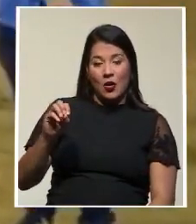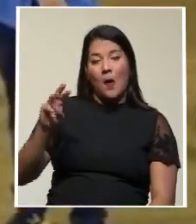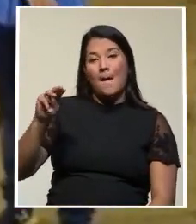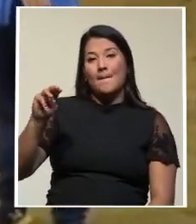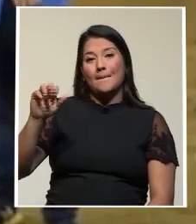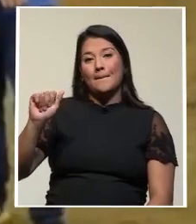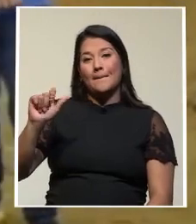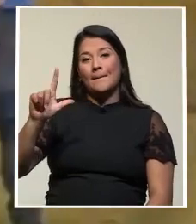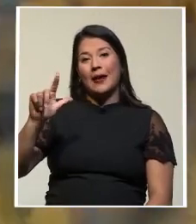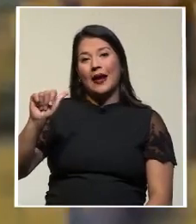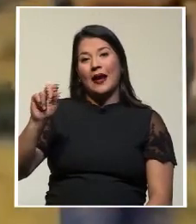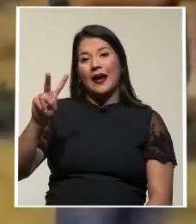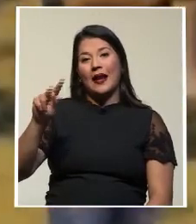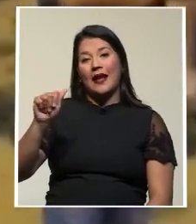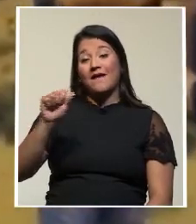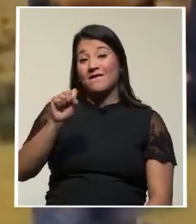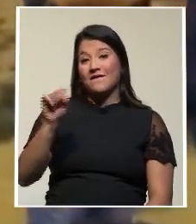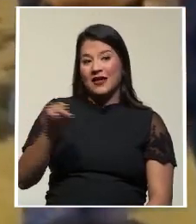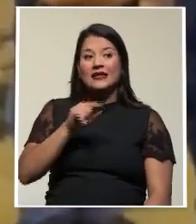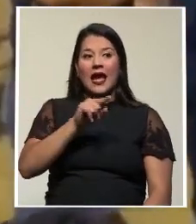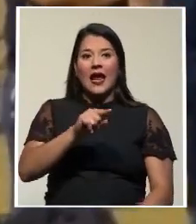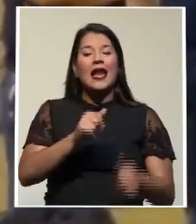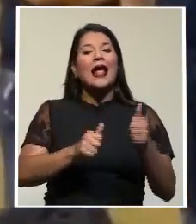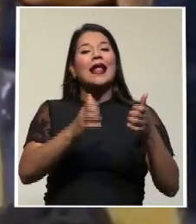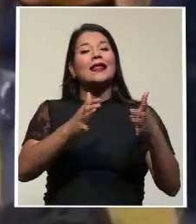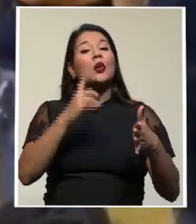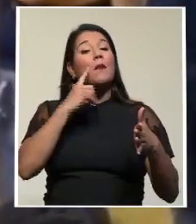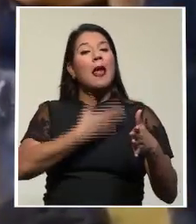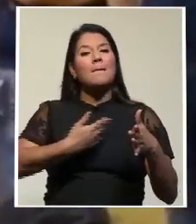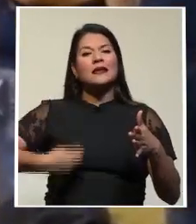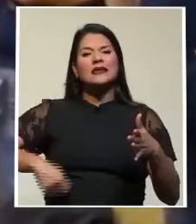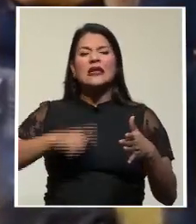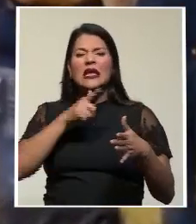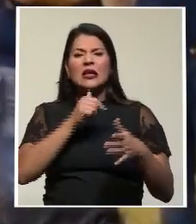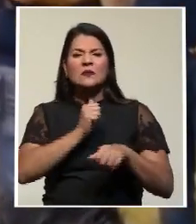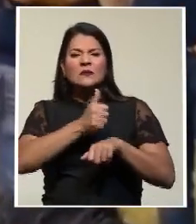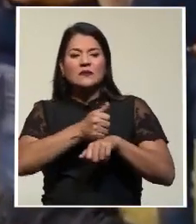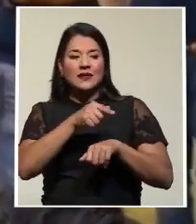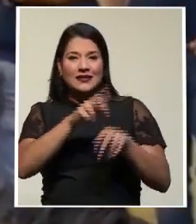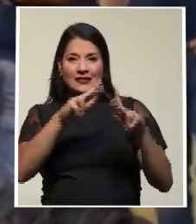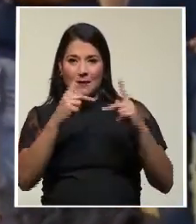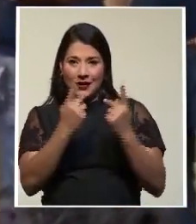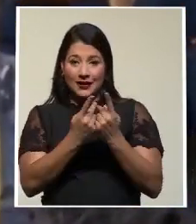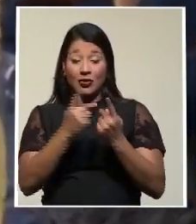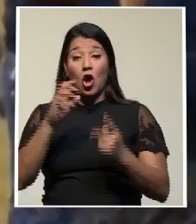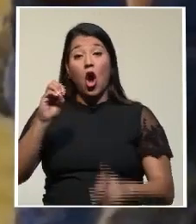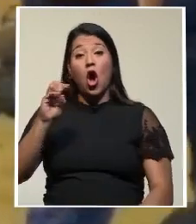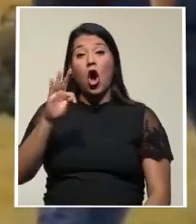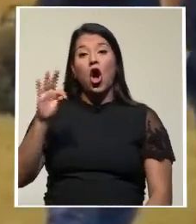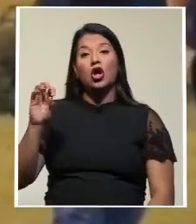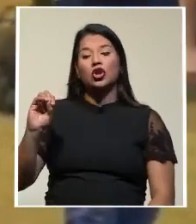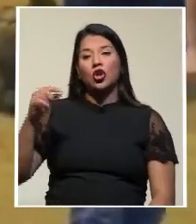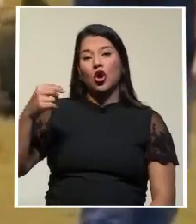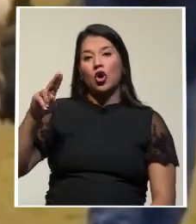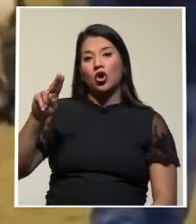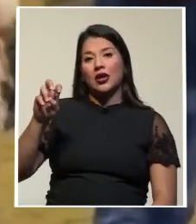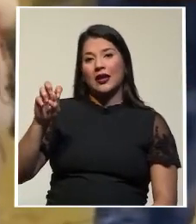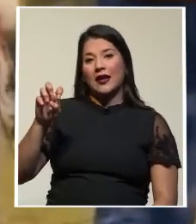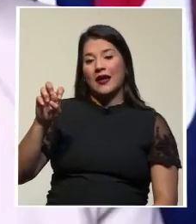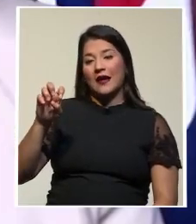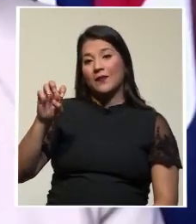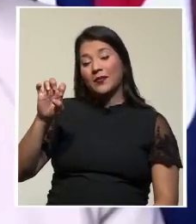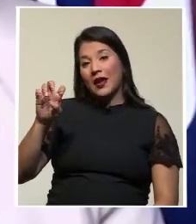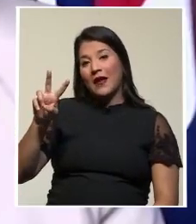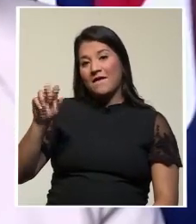política fundada por Otto Guevara, quien de paso irá por el primer lugar de San José en las aspiraciones